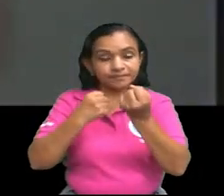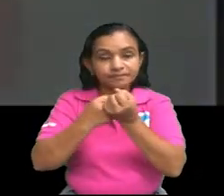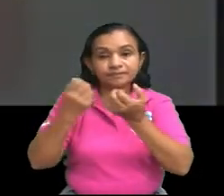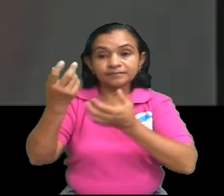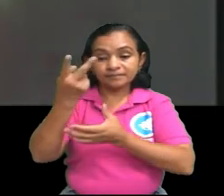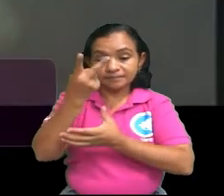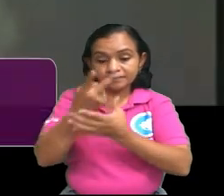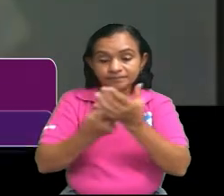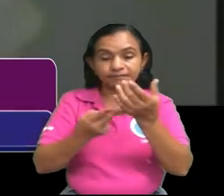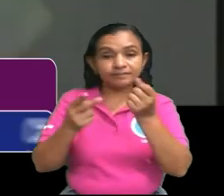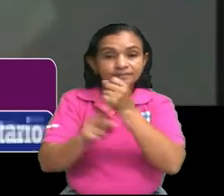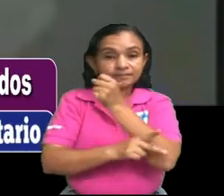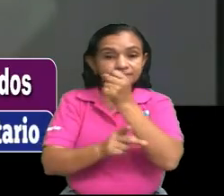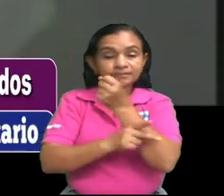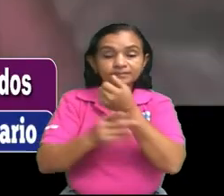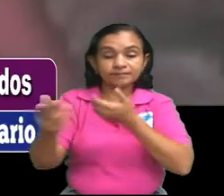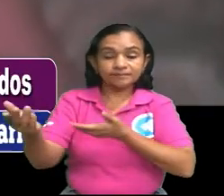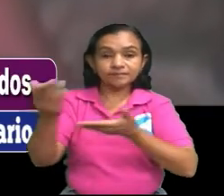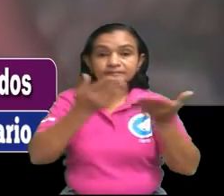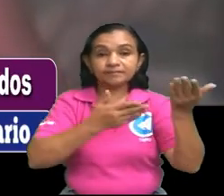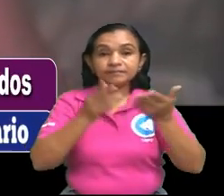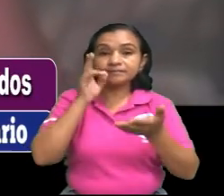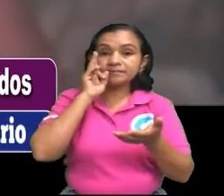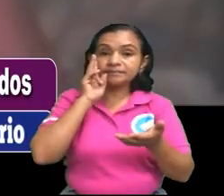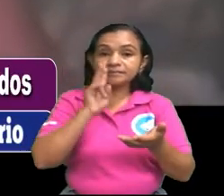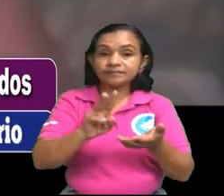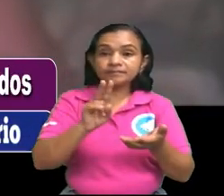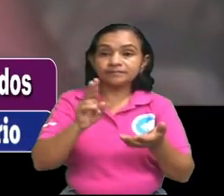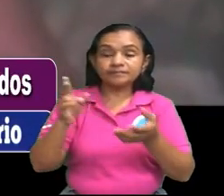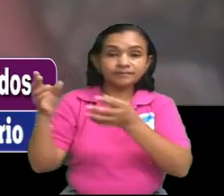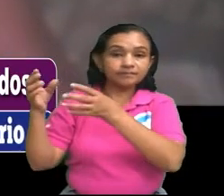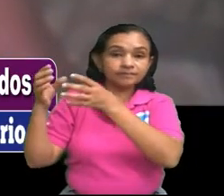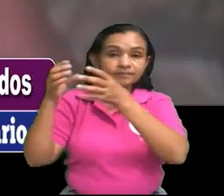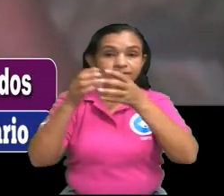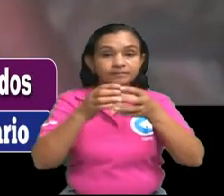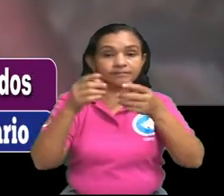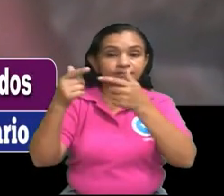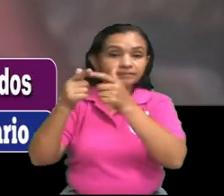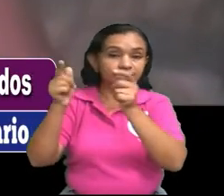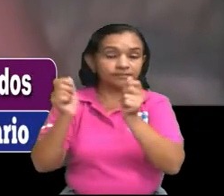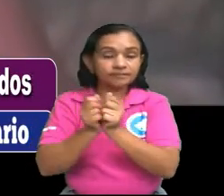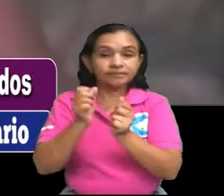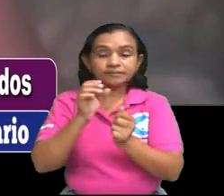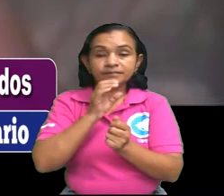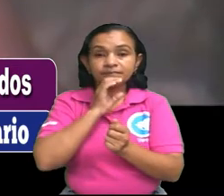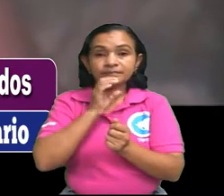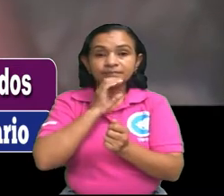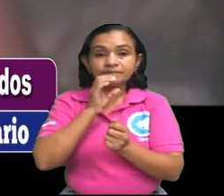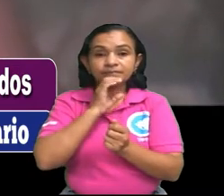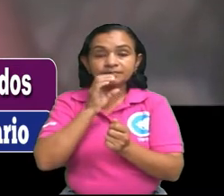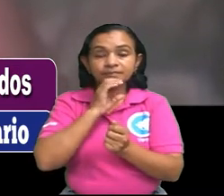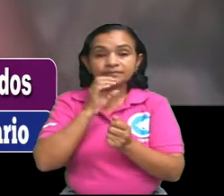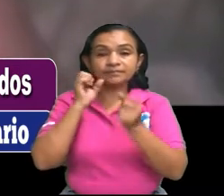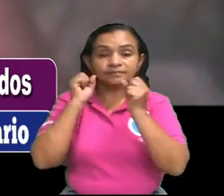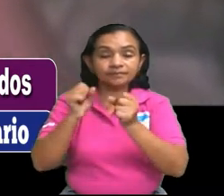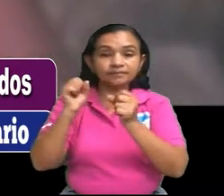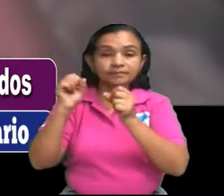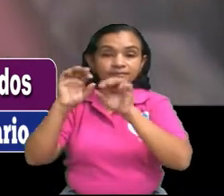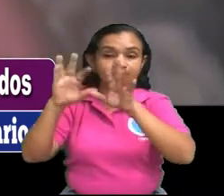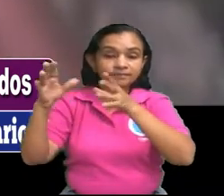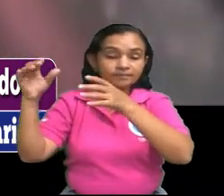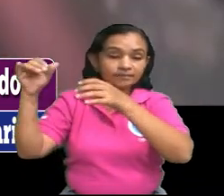mutua. Y lo vemos, por ejemplo, cuando acá hemos tenido misiones de compañeros y compañeras